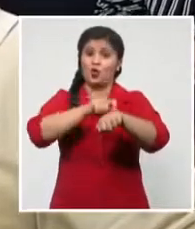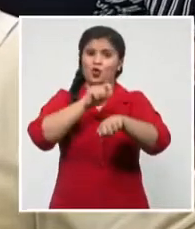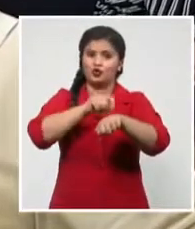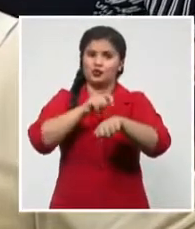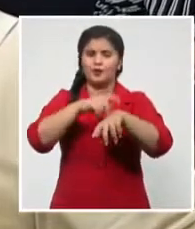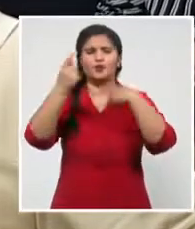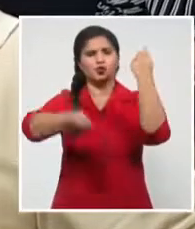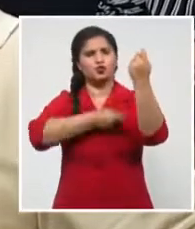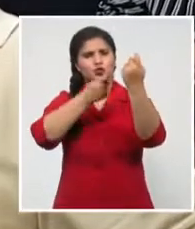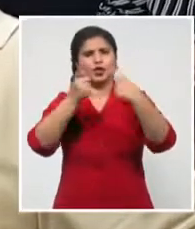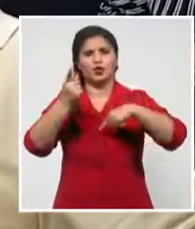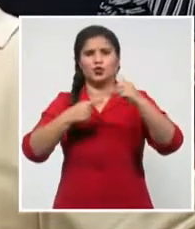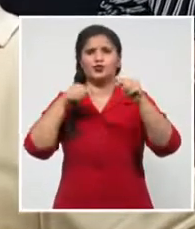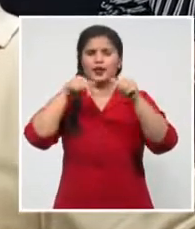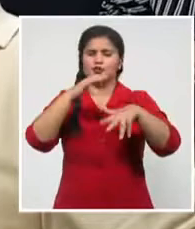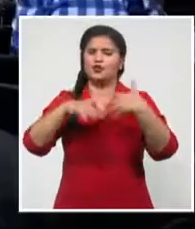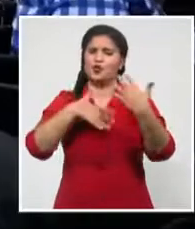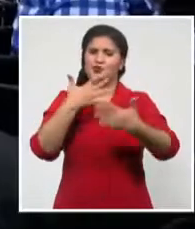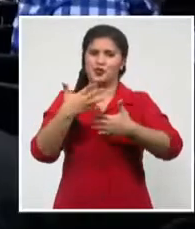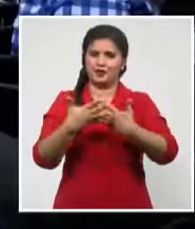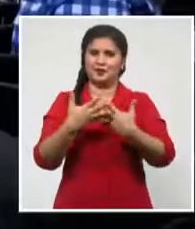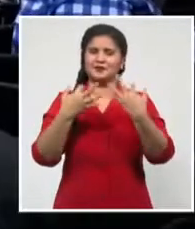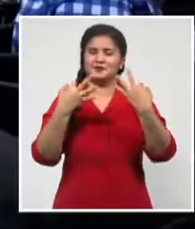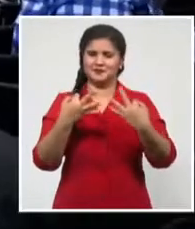la sensibilidad que requiere el tema.